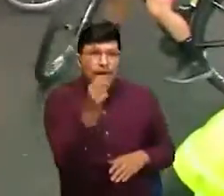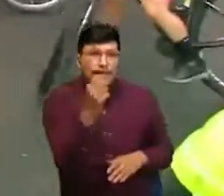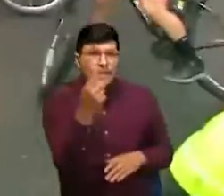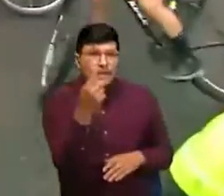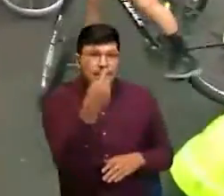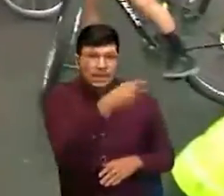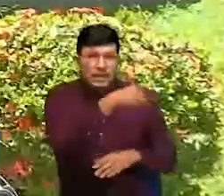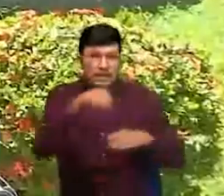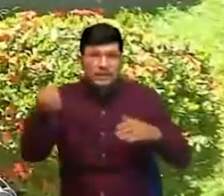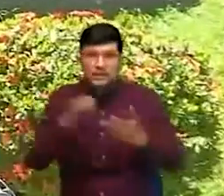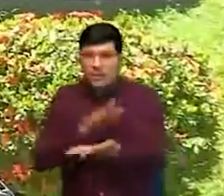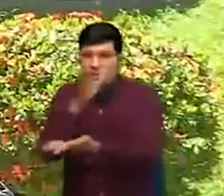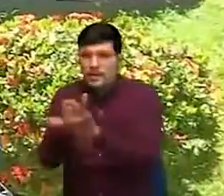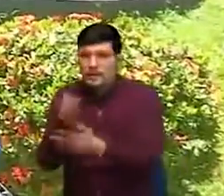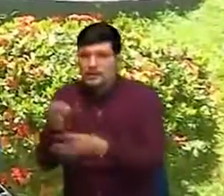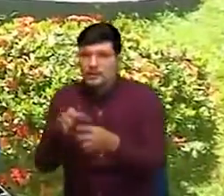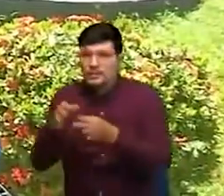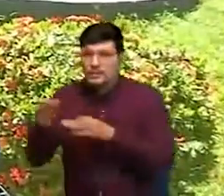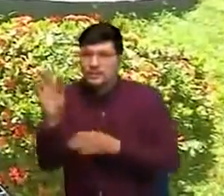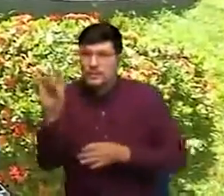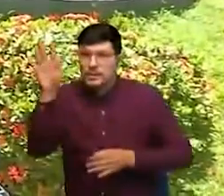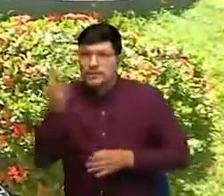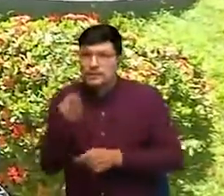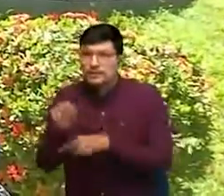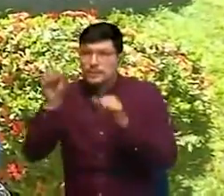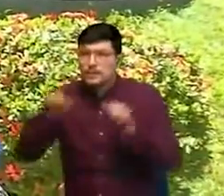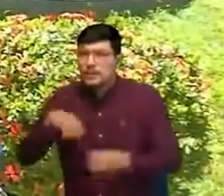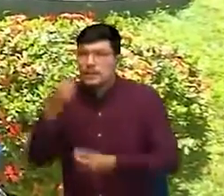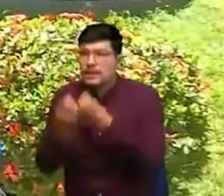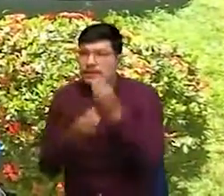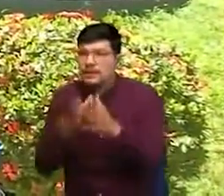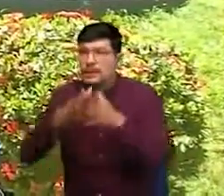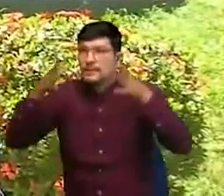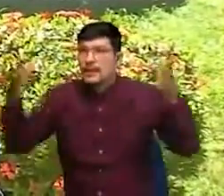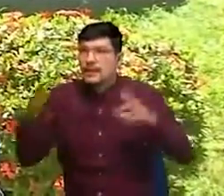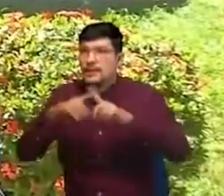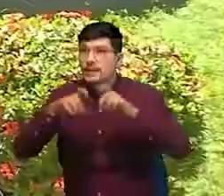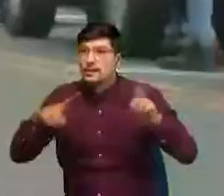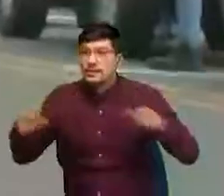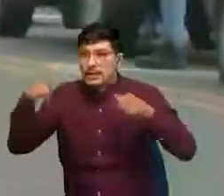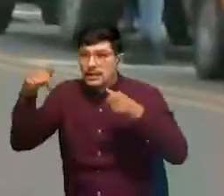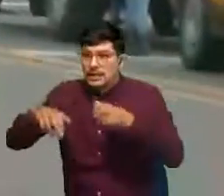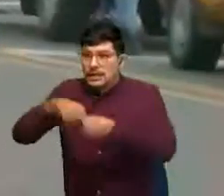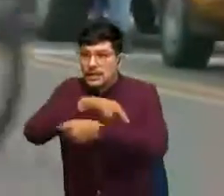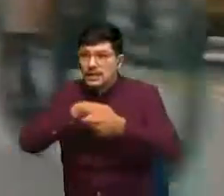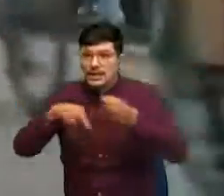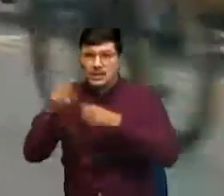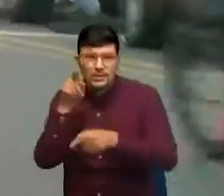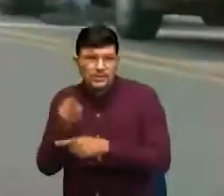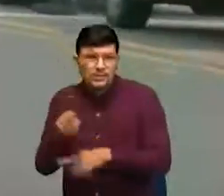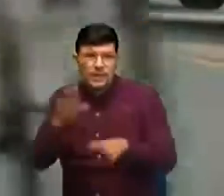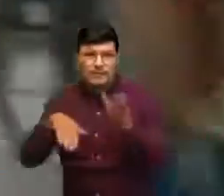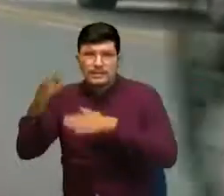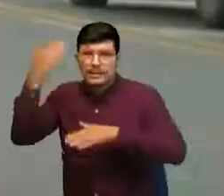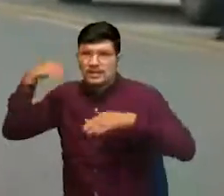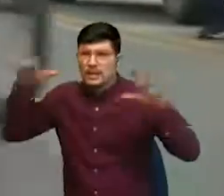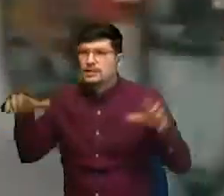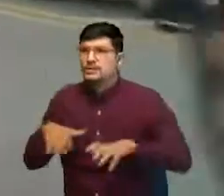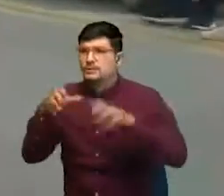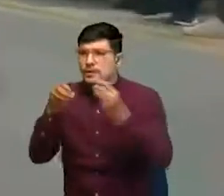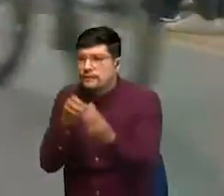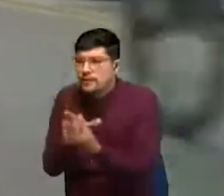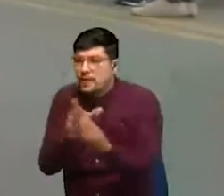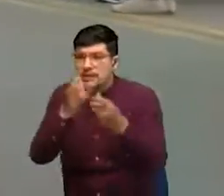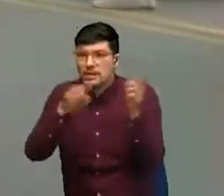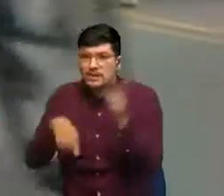kilómetros arribó a Tibú. Se pueden hacer grandes cosas por una región que está estigmatizada por actos de violencia, por